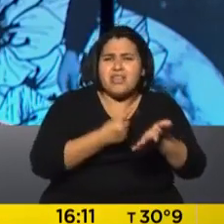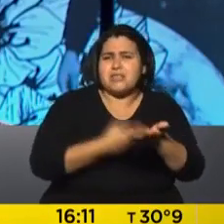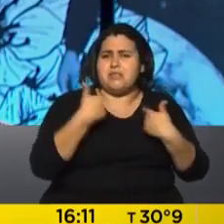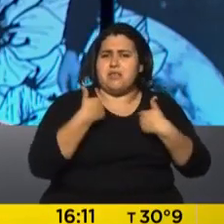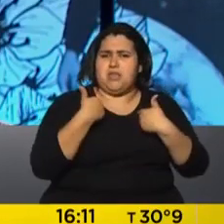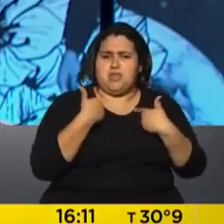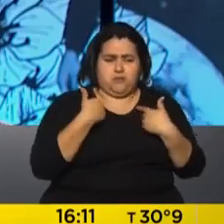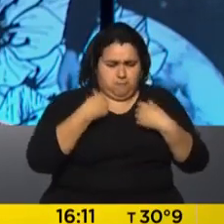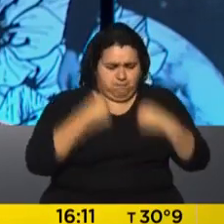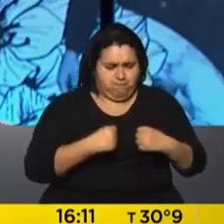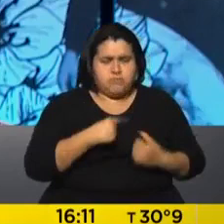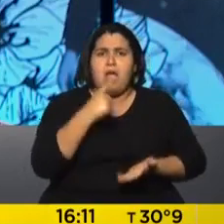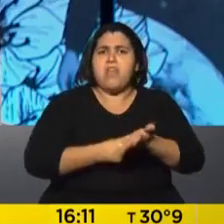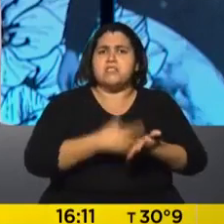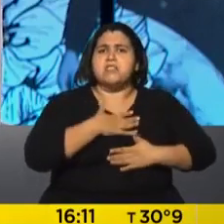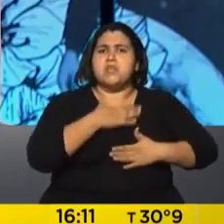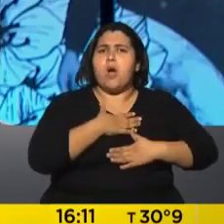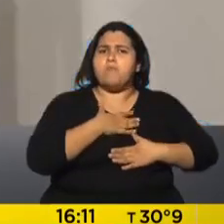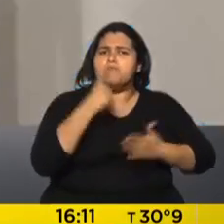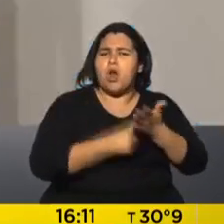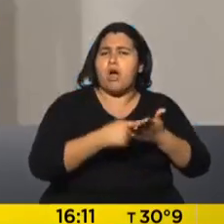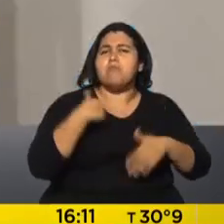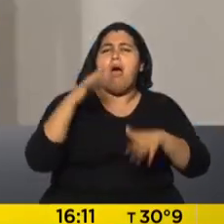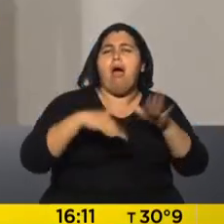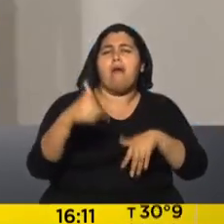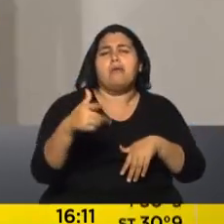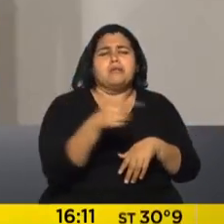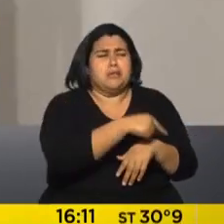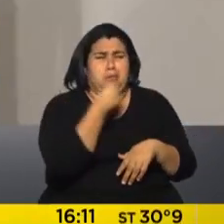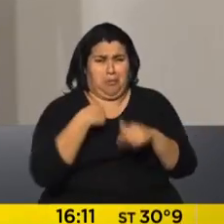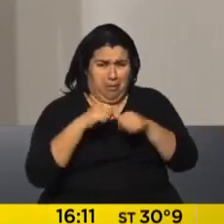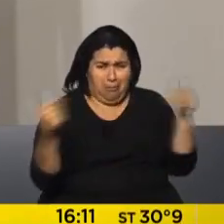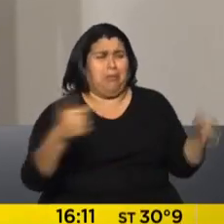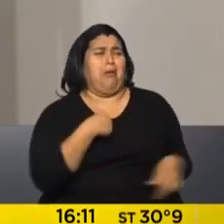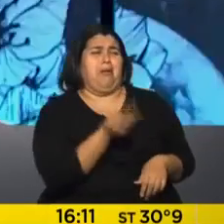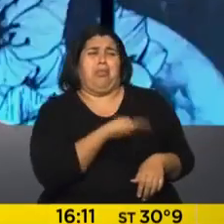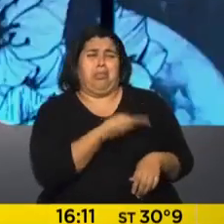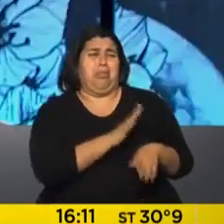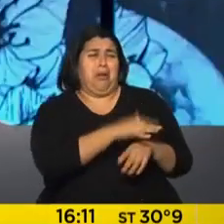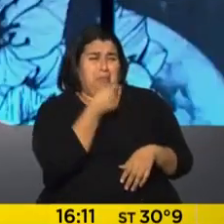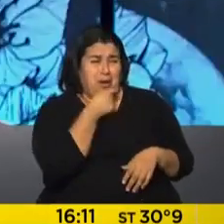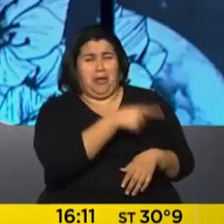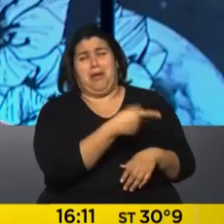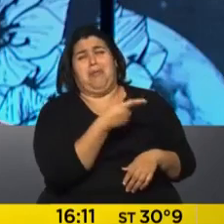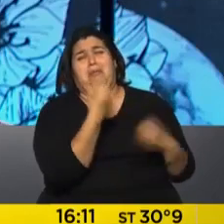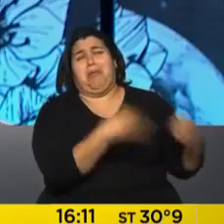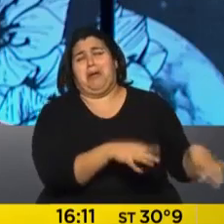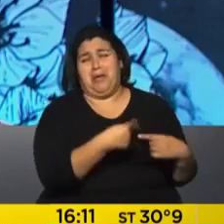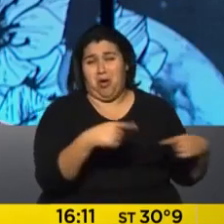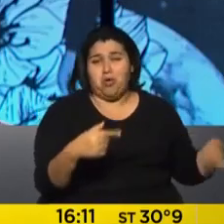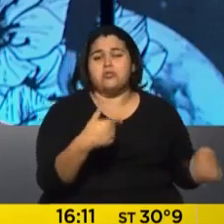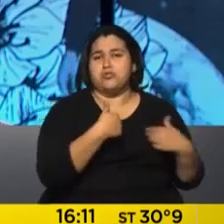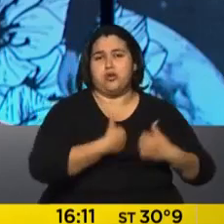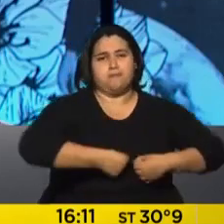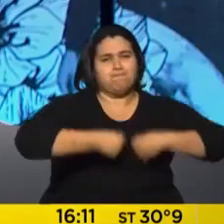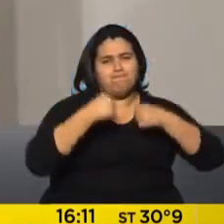apoyar mi propia decisión, de a pesar de que él me decía que yo iba a perderlo todo si daba un paso más, lo hice